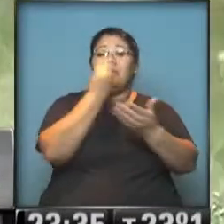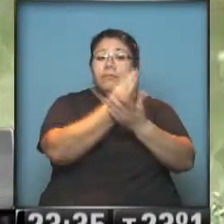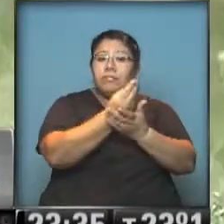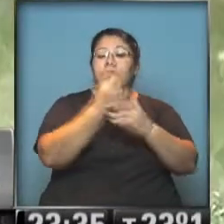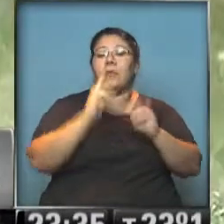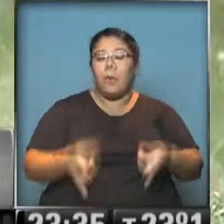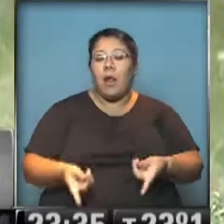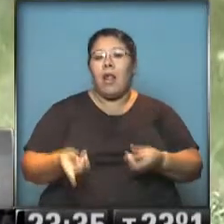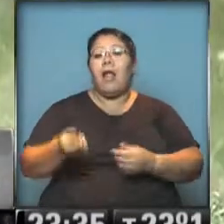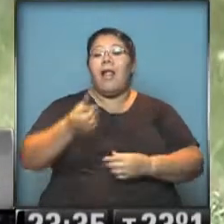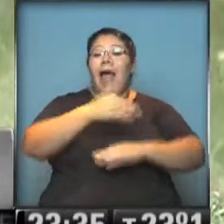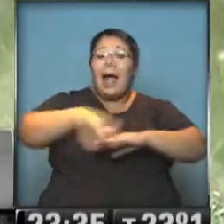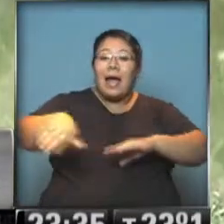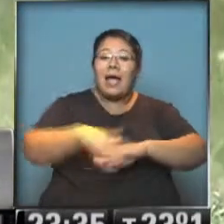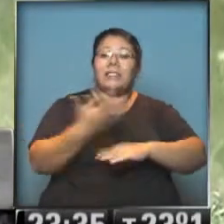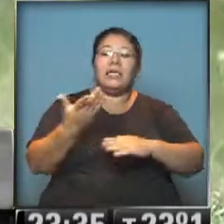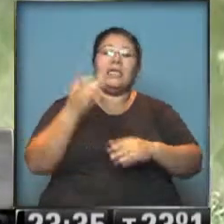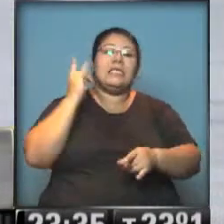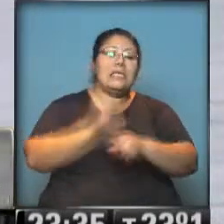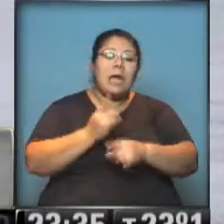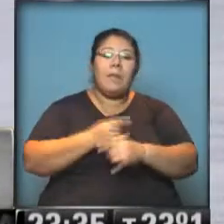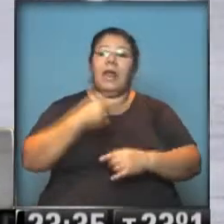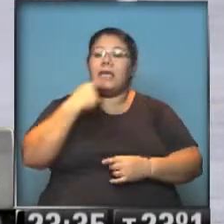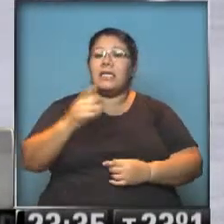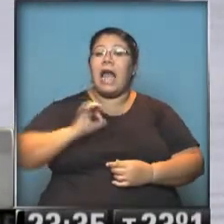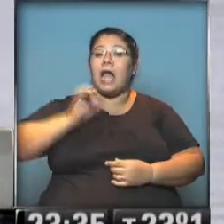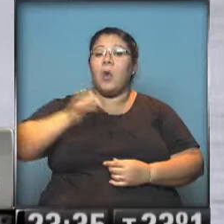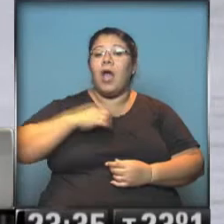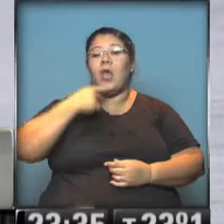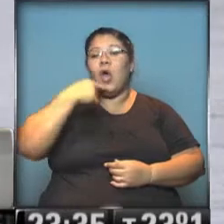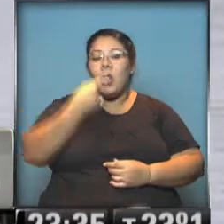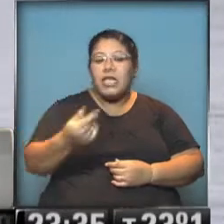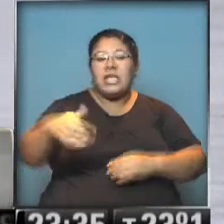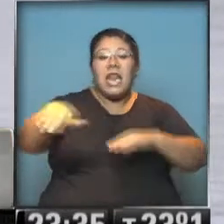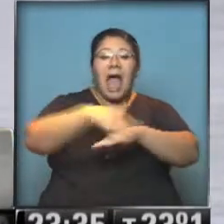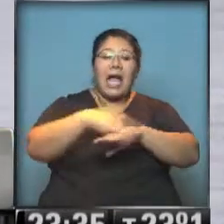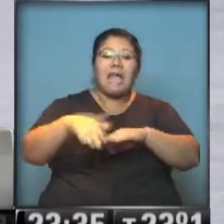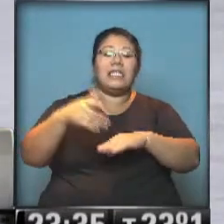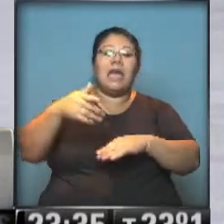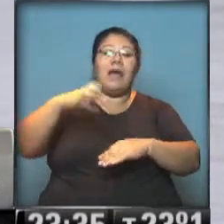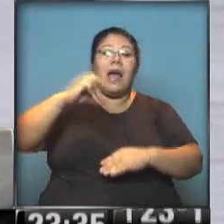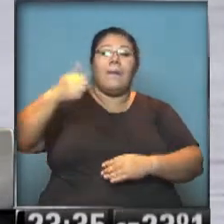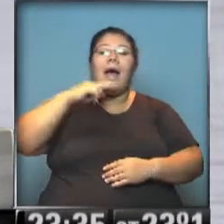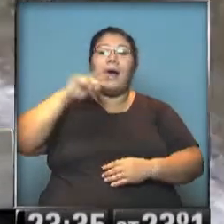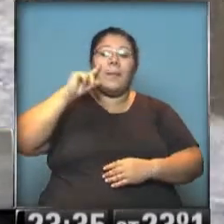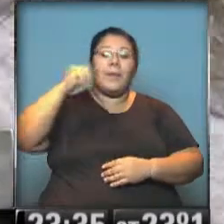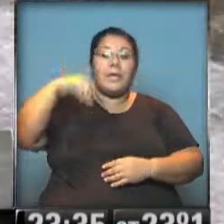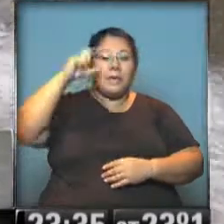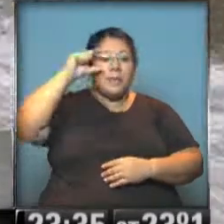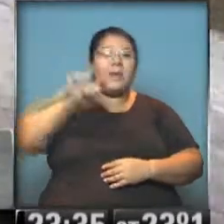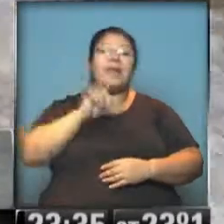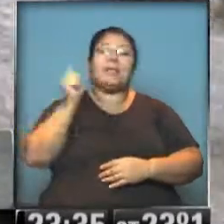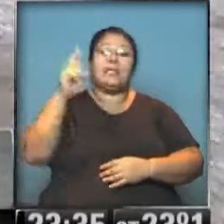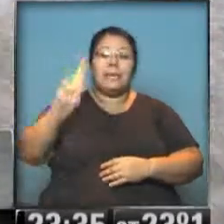pavimentar una vez más, porque todos los años dicen lo mismo y lo único que hicieron es tirar un poco de ripio, pero tapan las cunetas, son